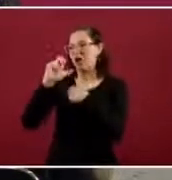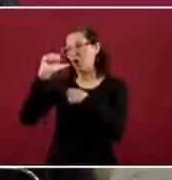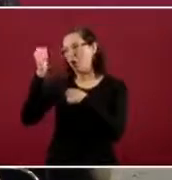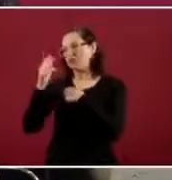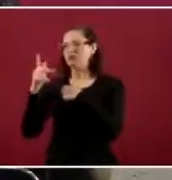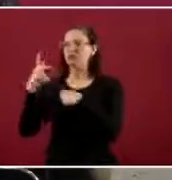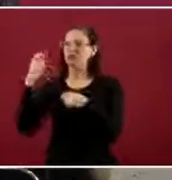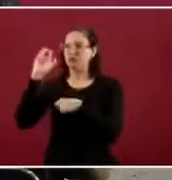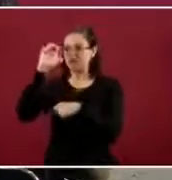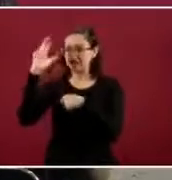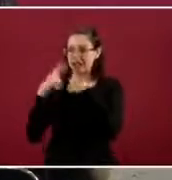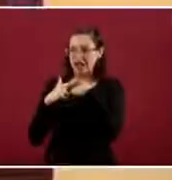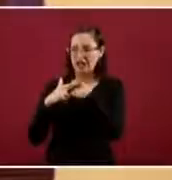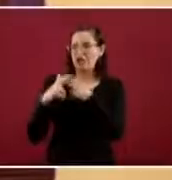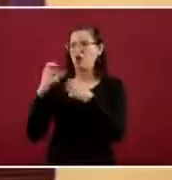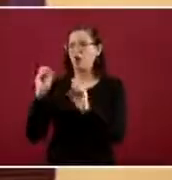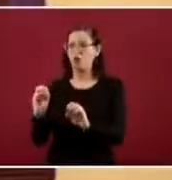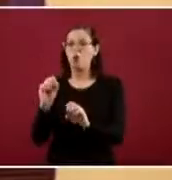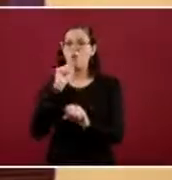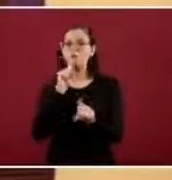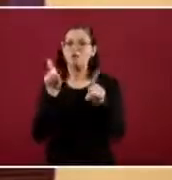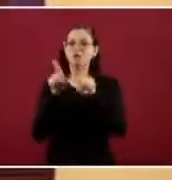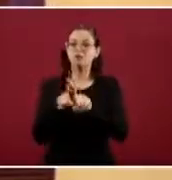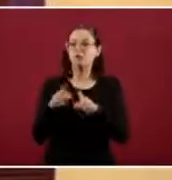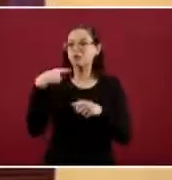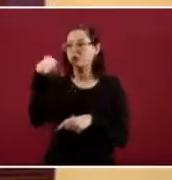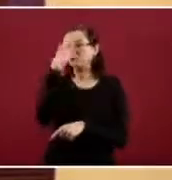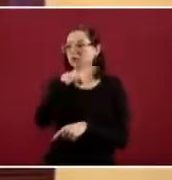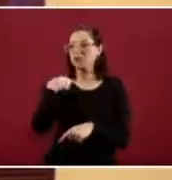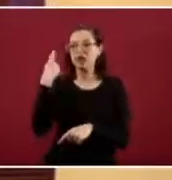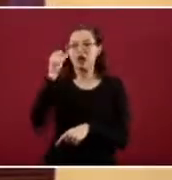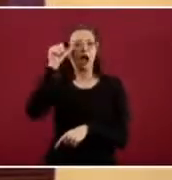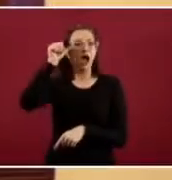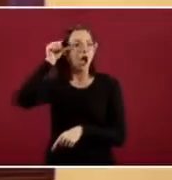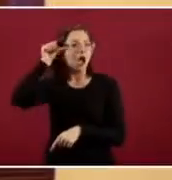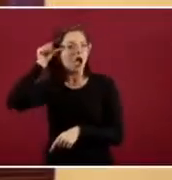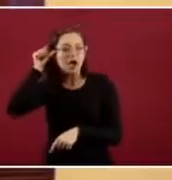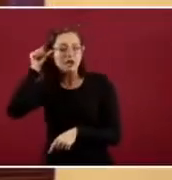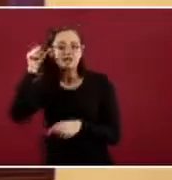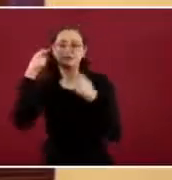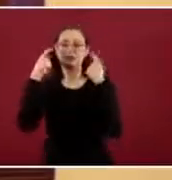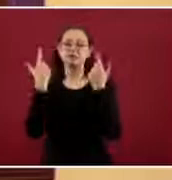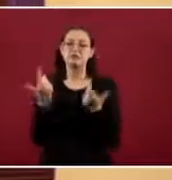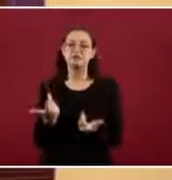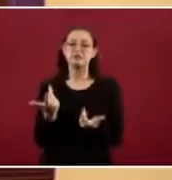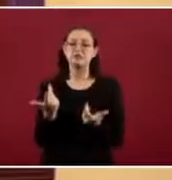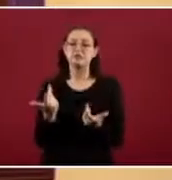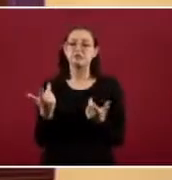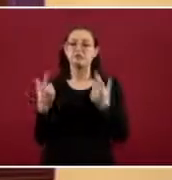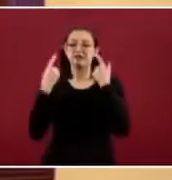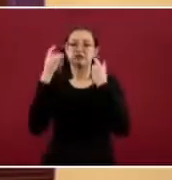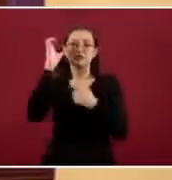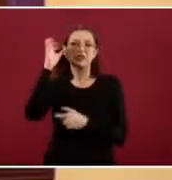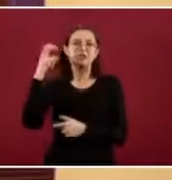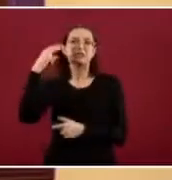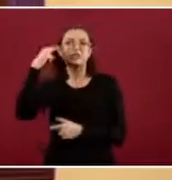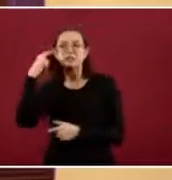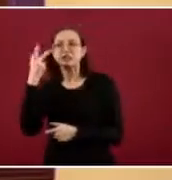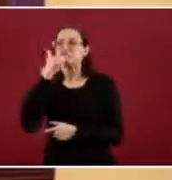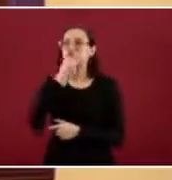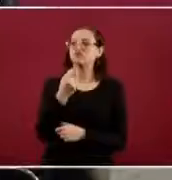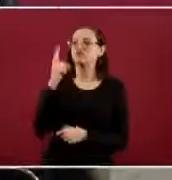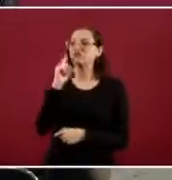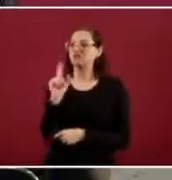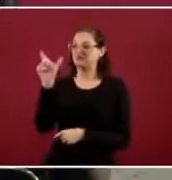personas que tienen rasgos físicos que podríamos llamar de Asia Oriental o de forma muy estigmatizante chinos, chinas,